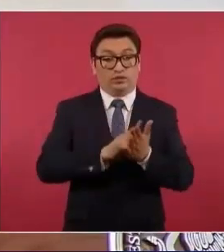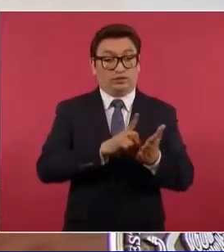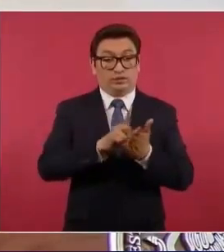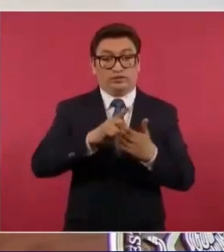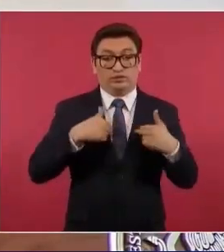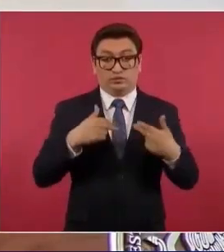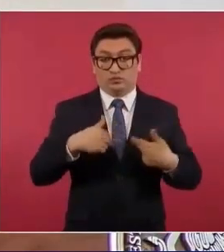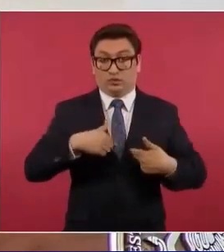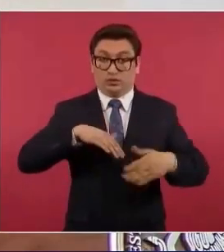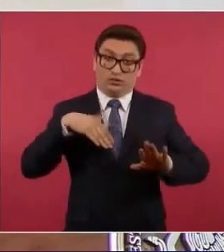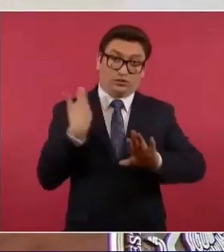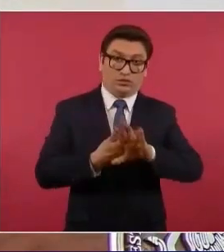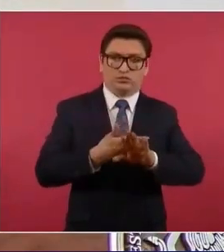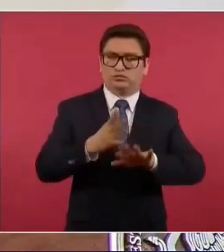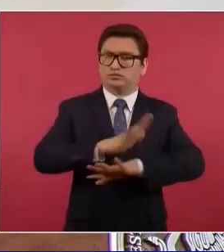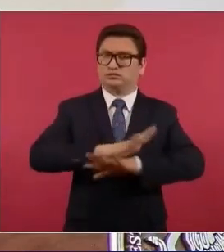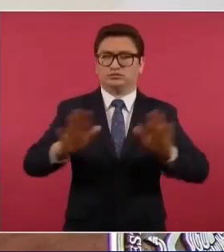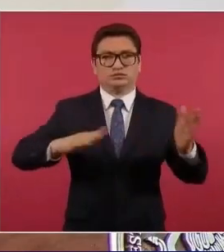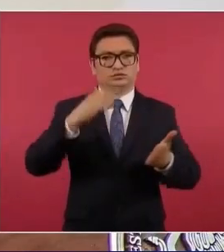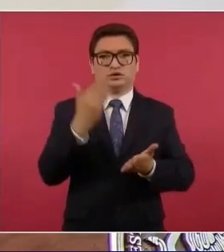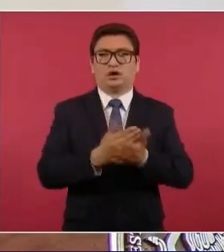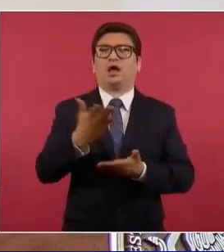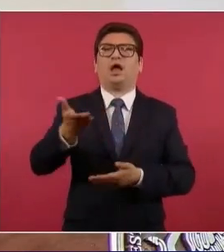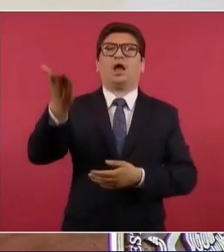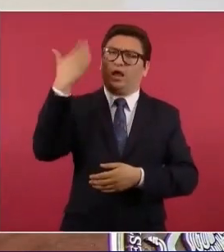como era antes.